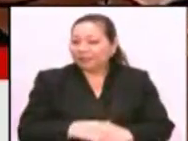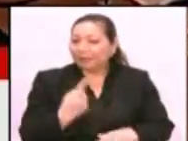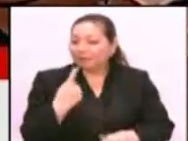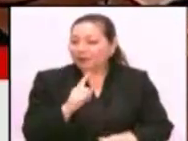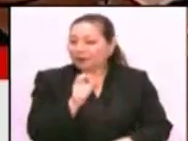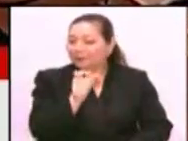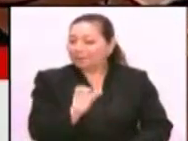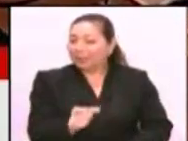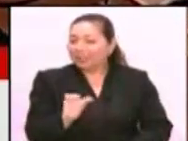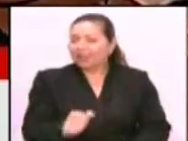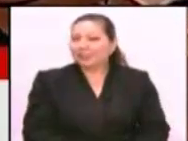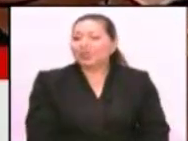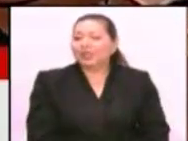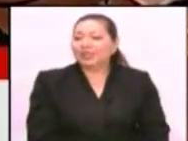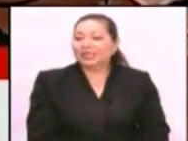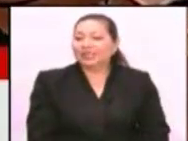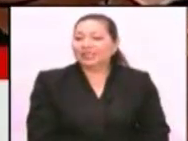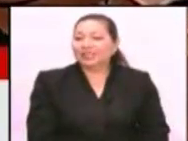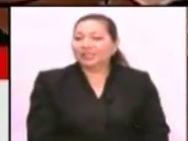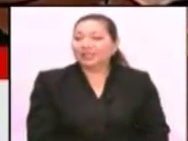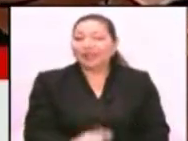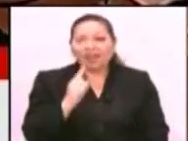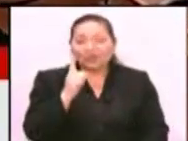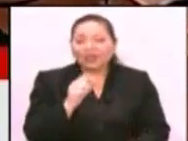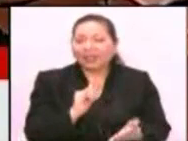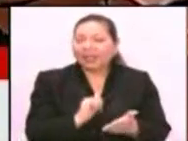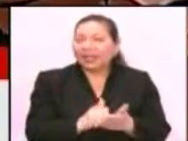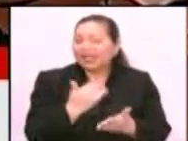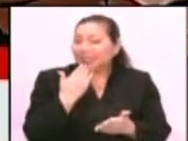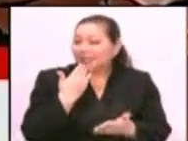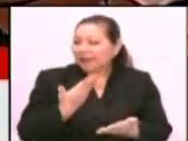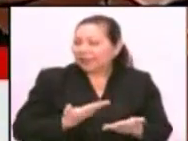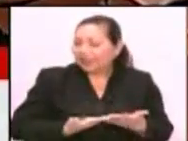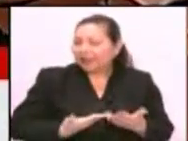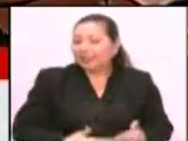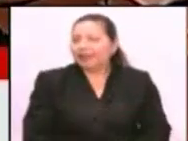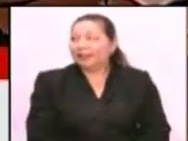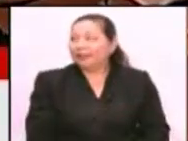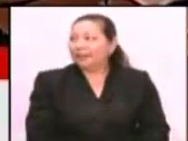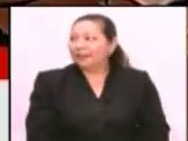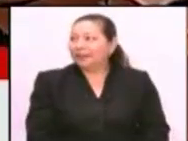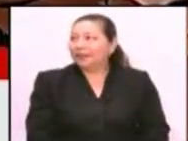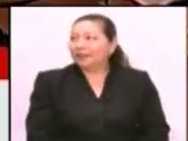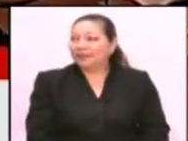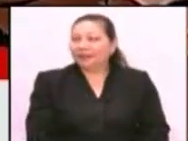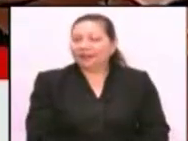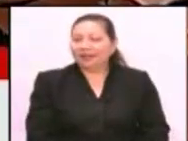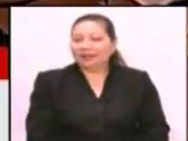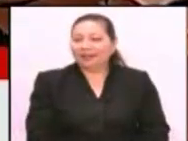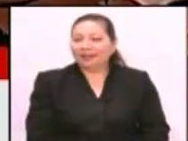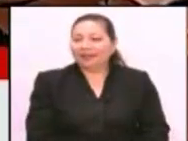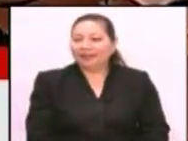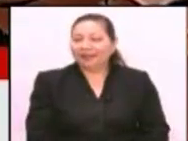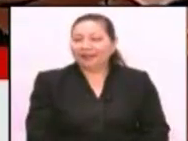por personas empleadas. Y las fundaciones son quienes prefinancian.